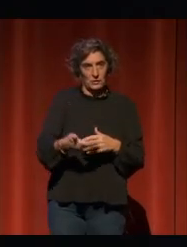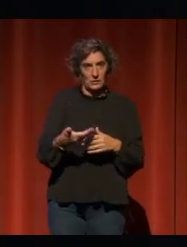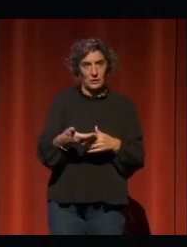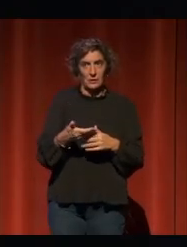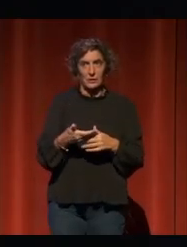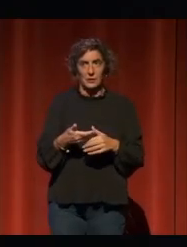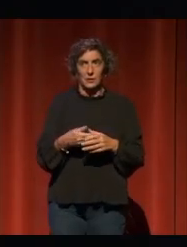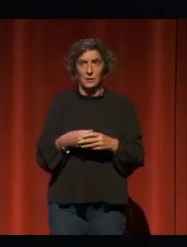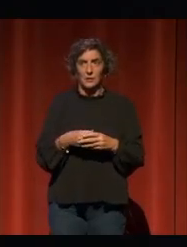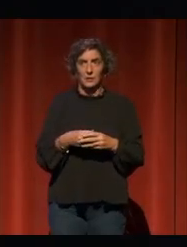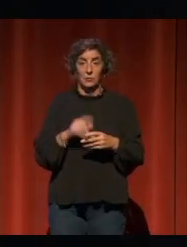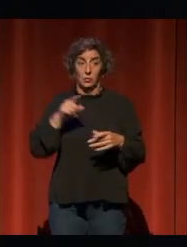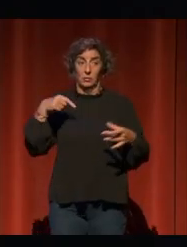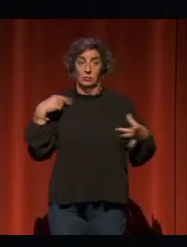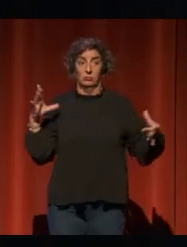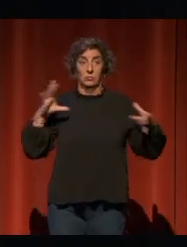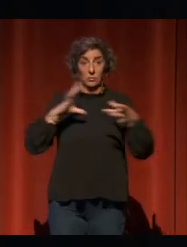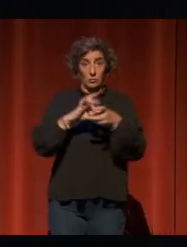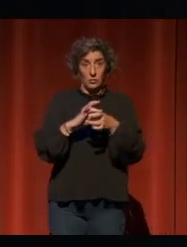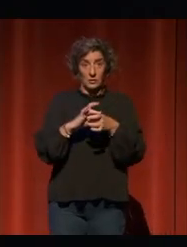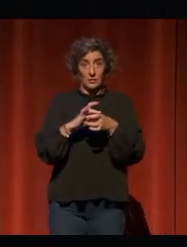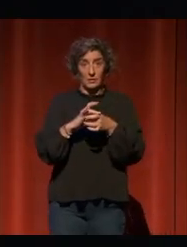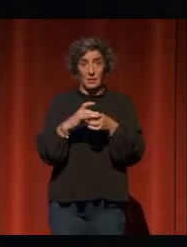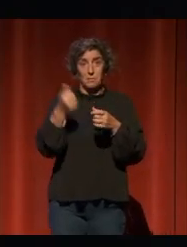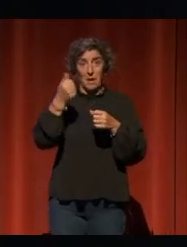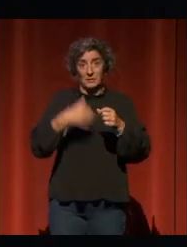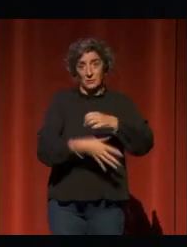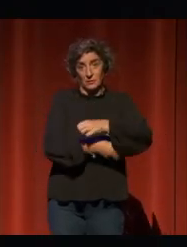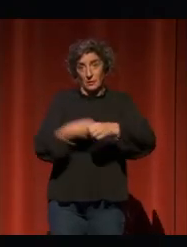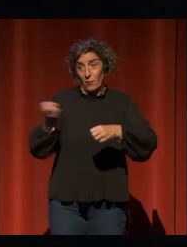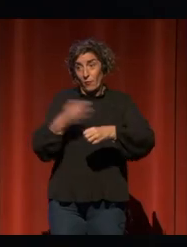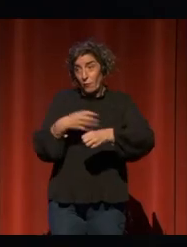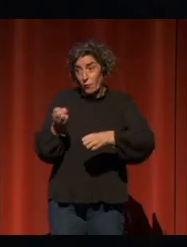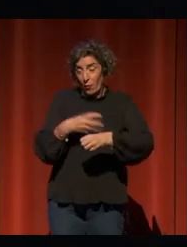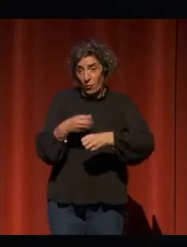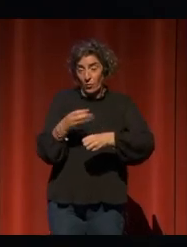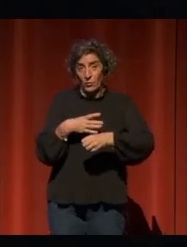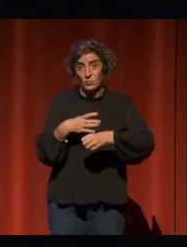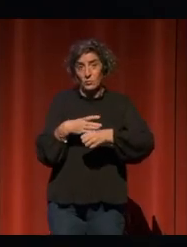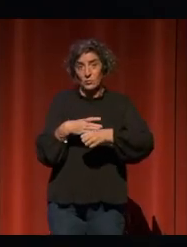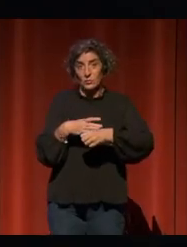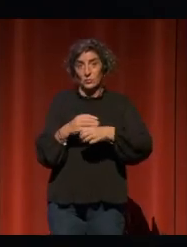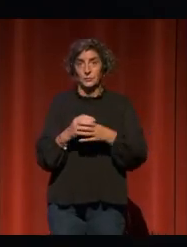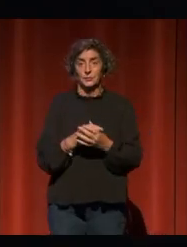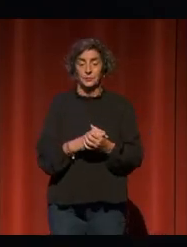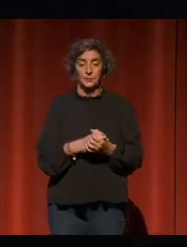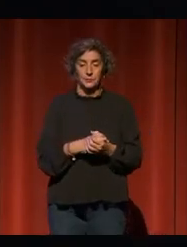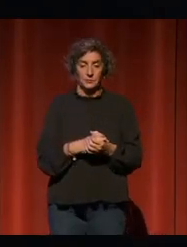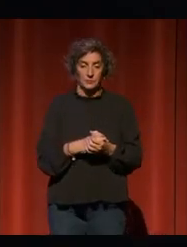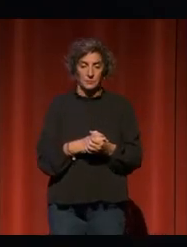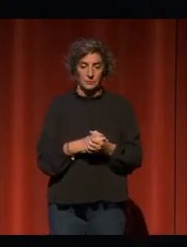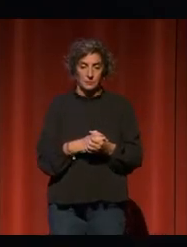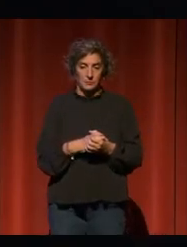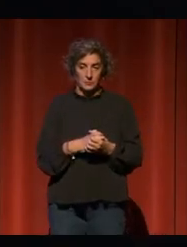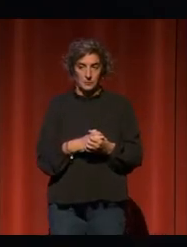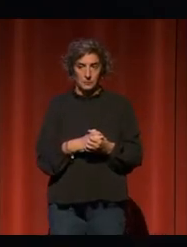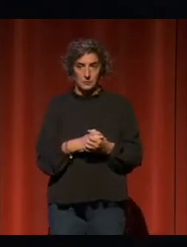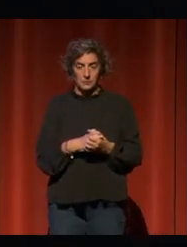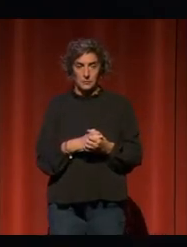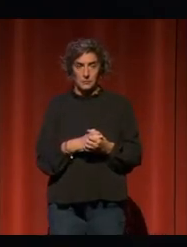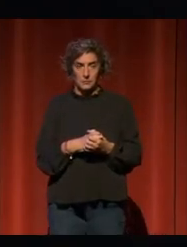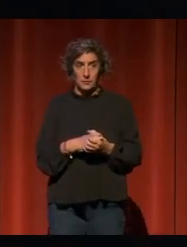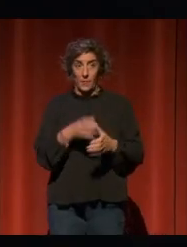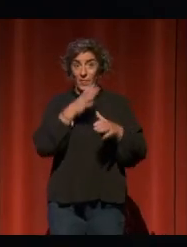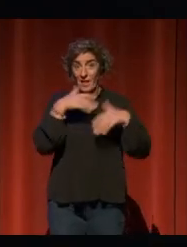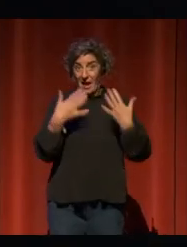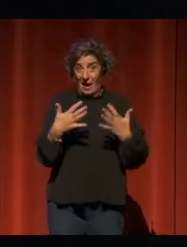nos conectará con más fondos porque en una situación desafiante donde las bibliotecas eh